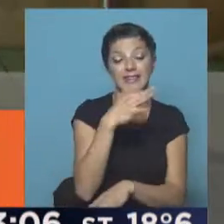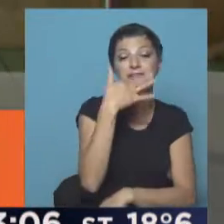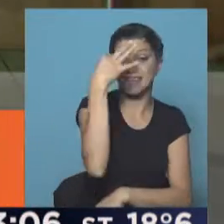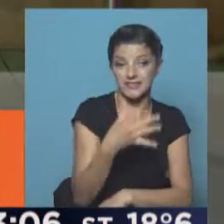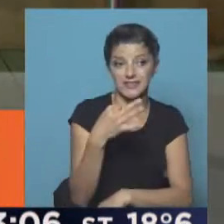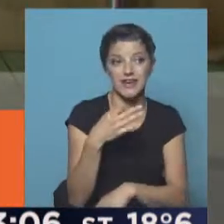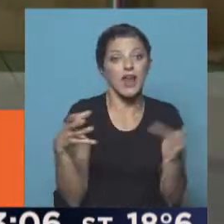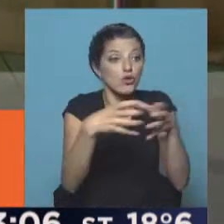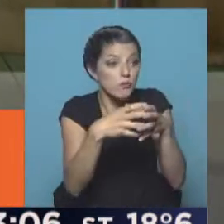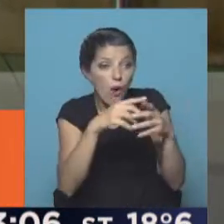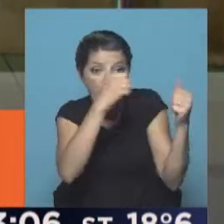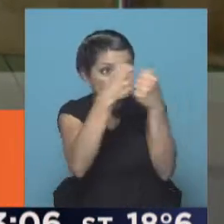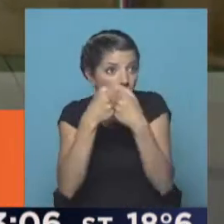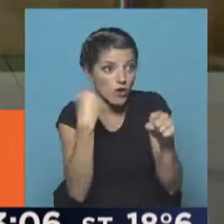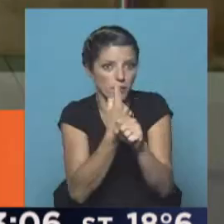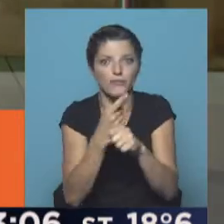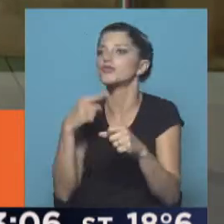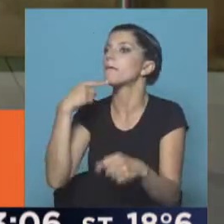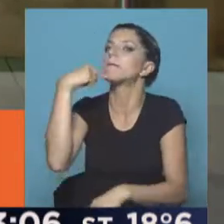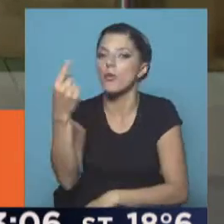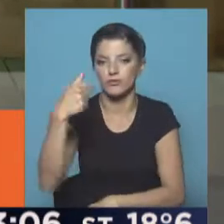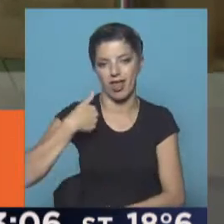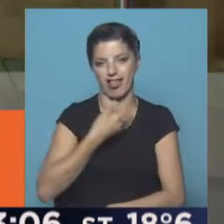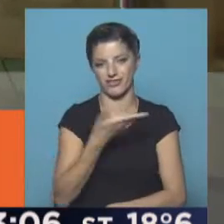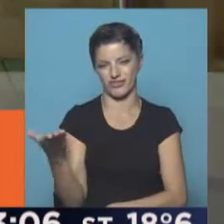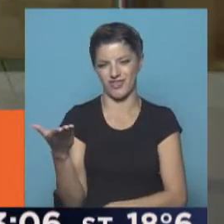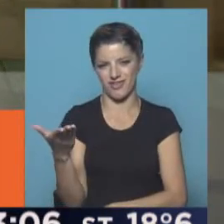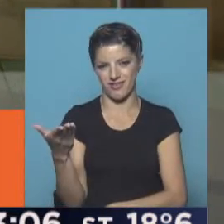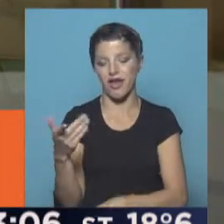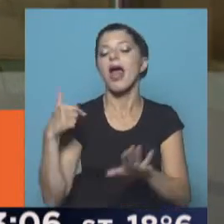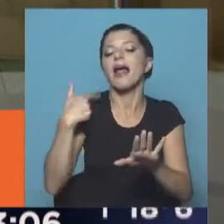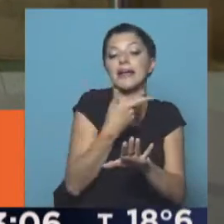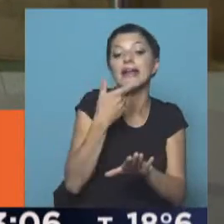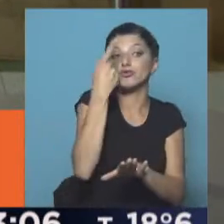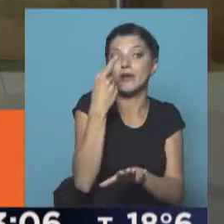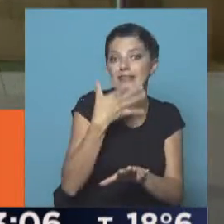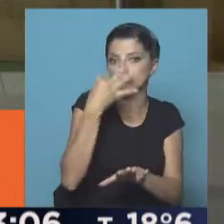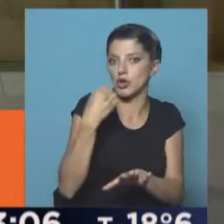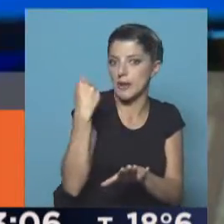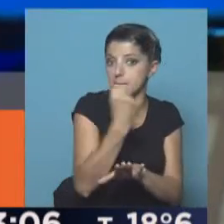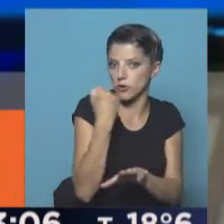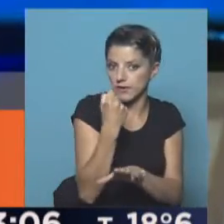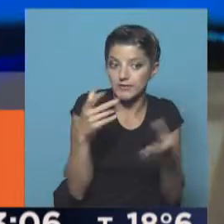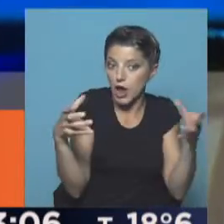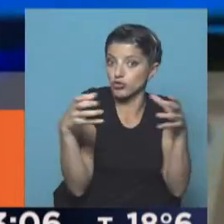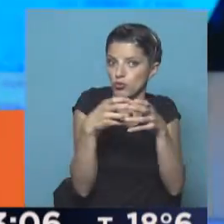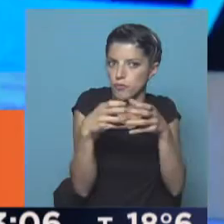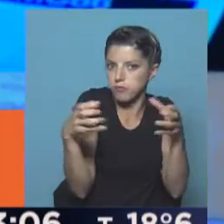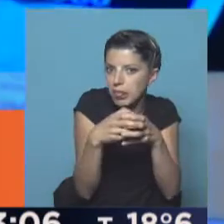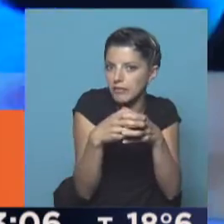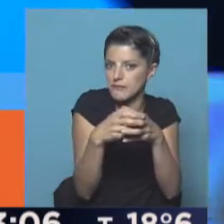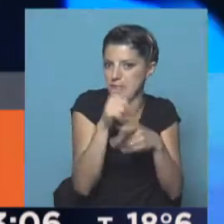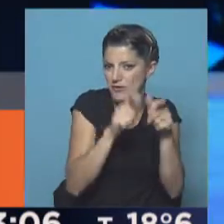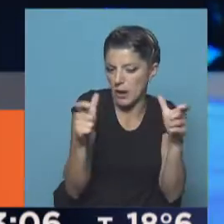entre ellos. Las decisiones importantes son, en general, parte de un grupo muy selecto de personas que acumula mucho poder.